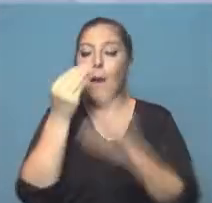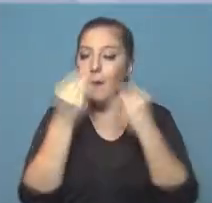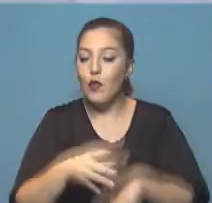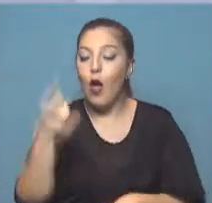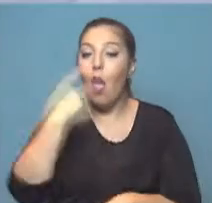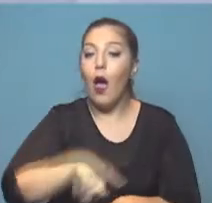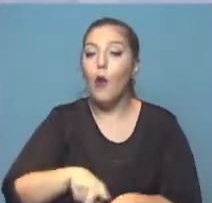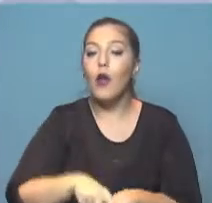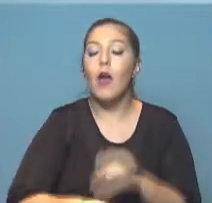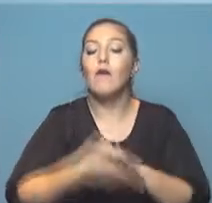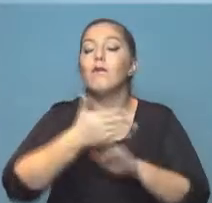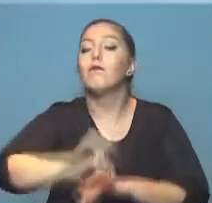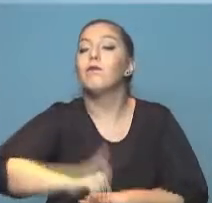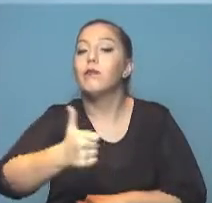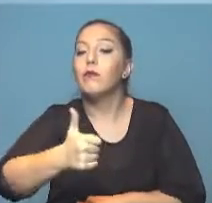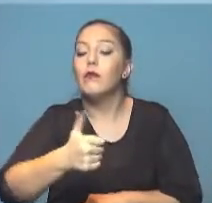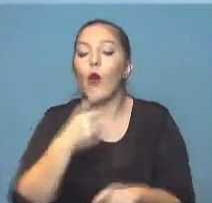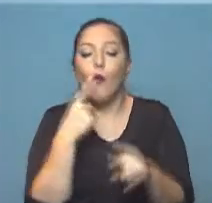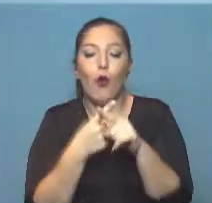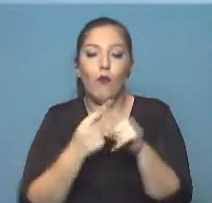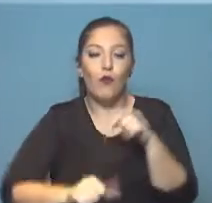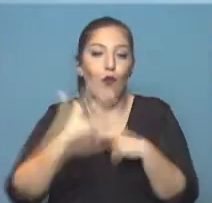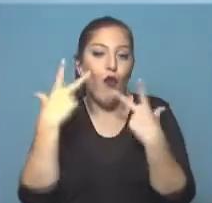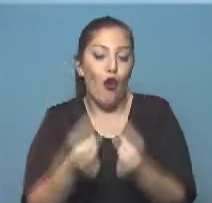aunque su eventual éxito, tras el triunfo del no,